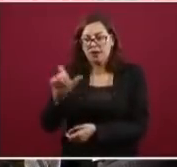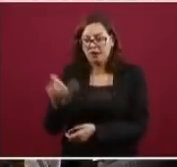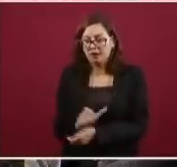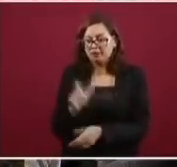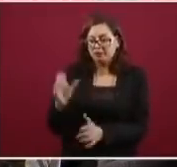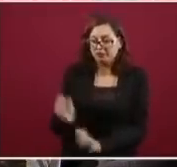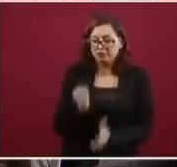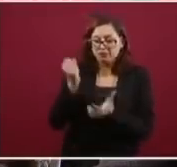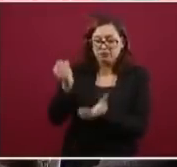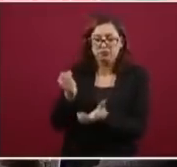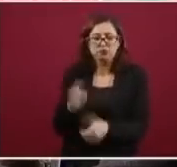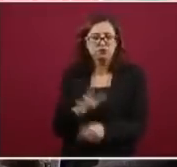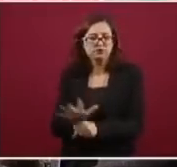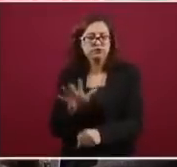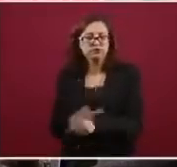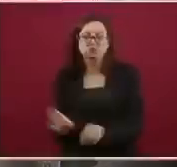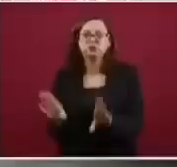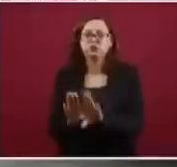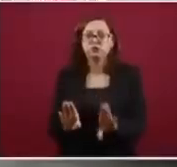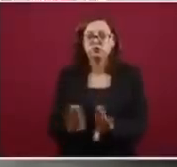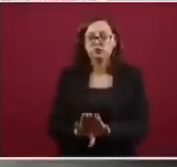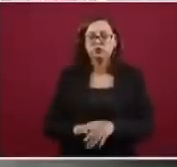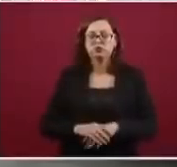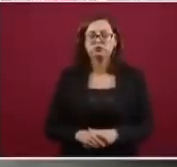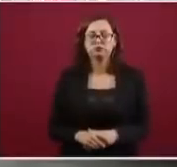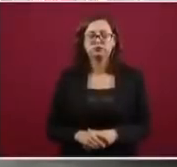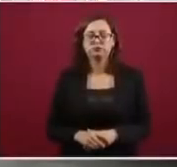y la última pregunta tenía que ver